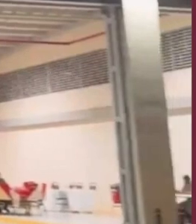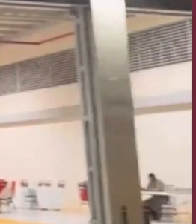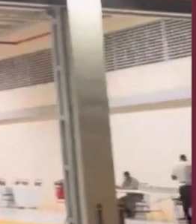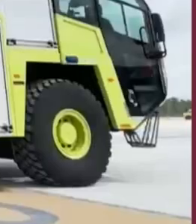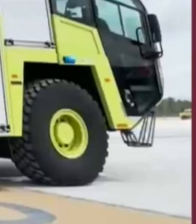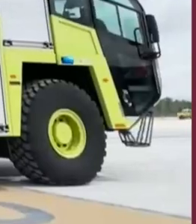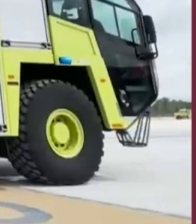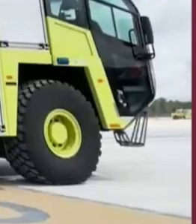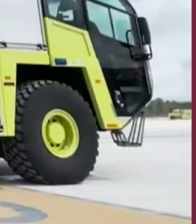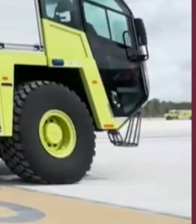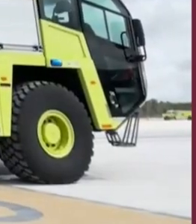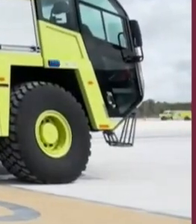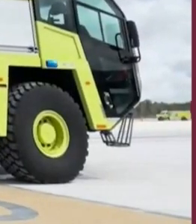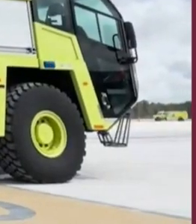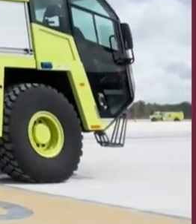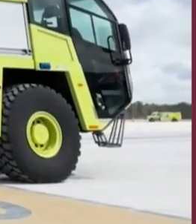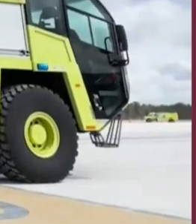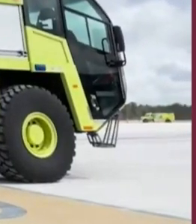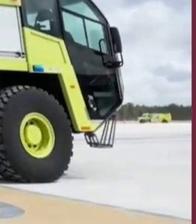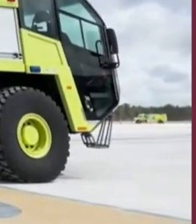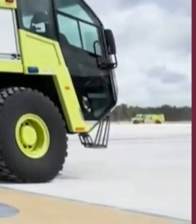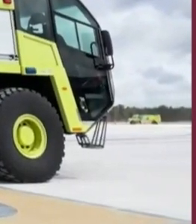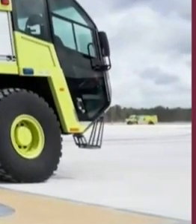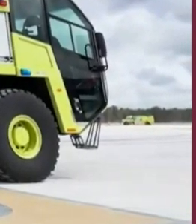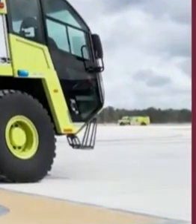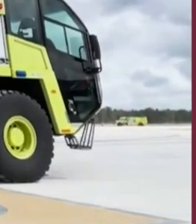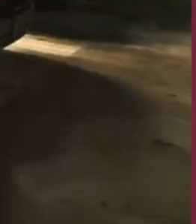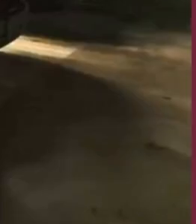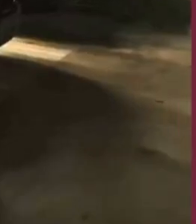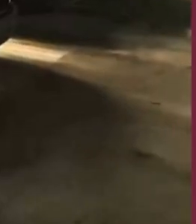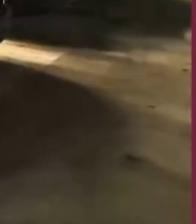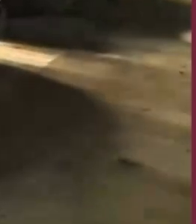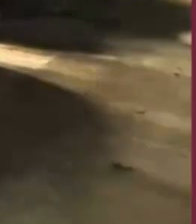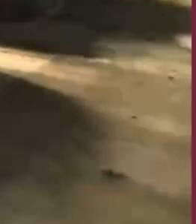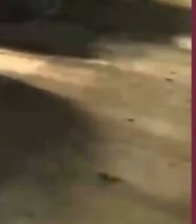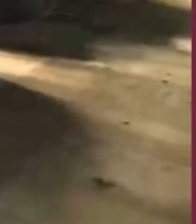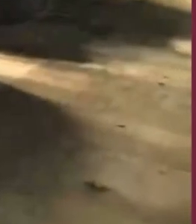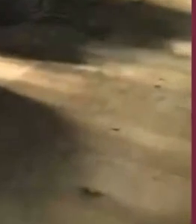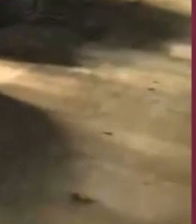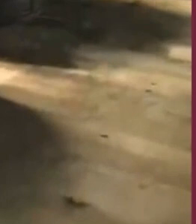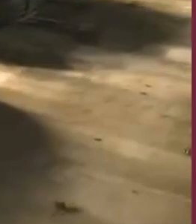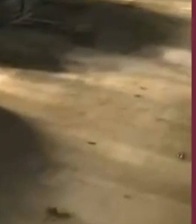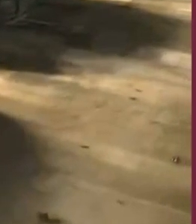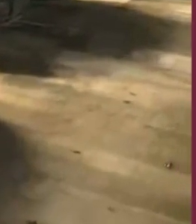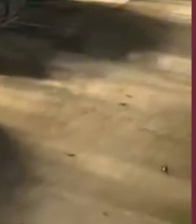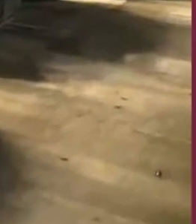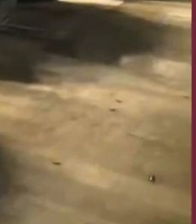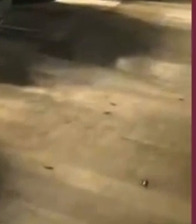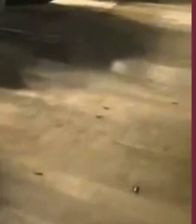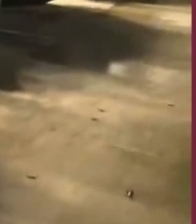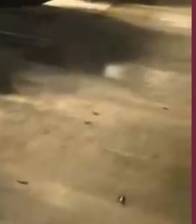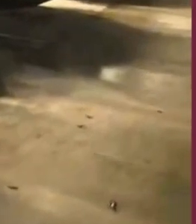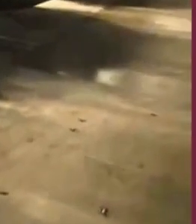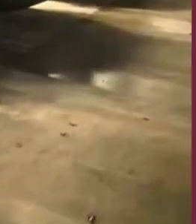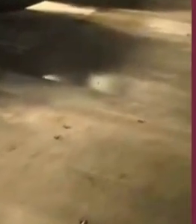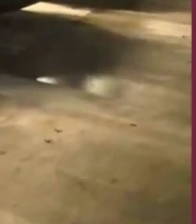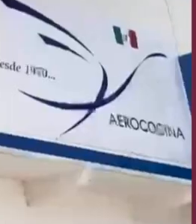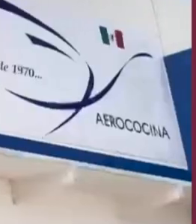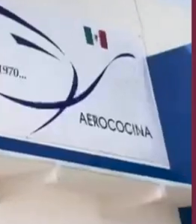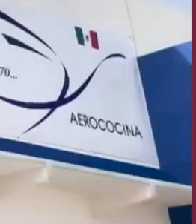incendios equipado con modernos vehículos de rescate aéreo y extinción de incendios, vehículos de ataque rápido, ambulancias y